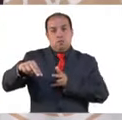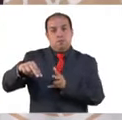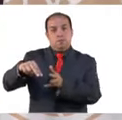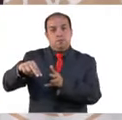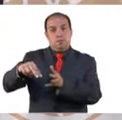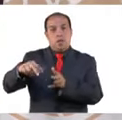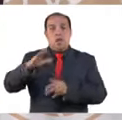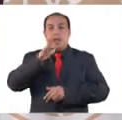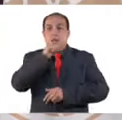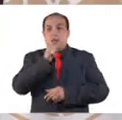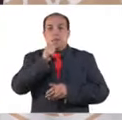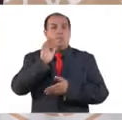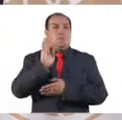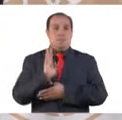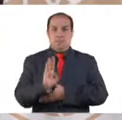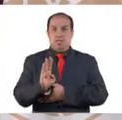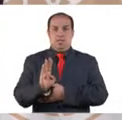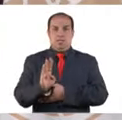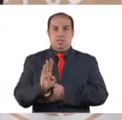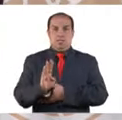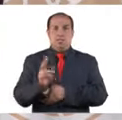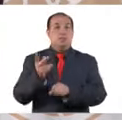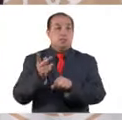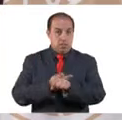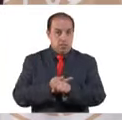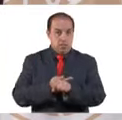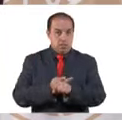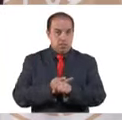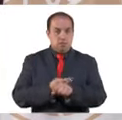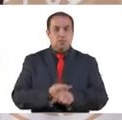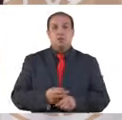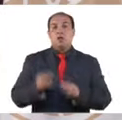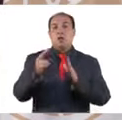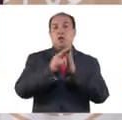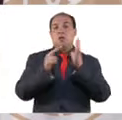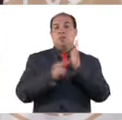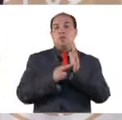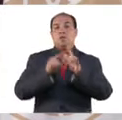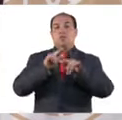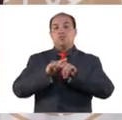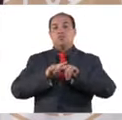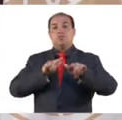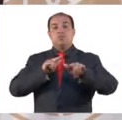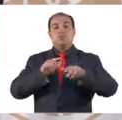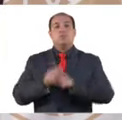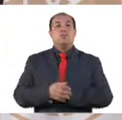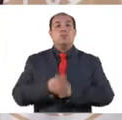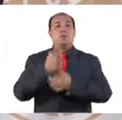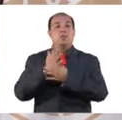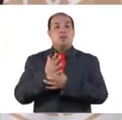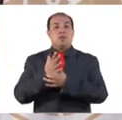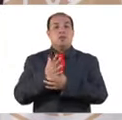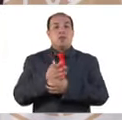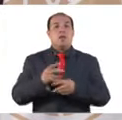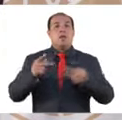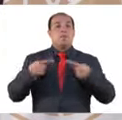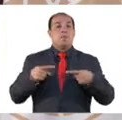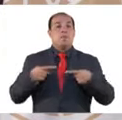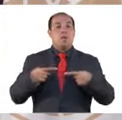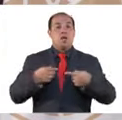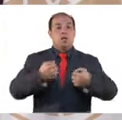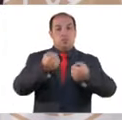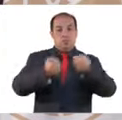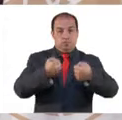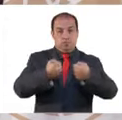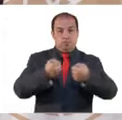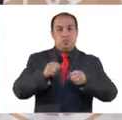darle tan solo unos ejemplos. Entonces sí, evidentemente el reglamento de tránsito dice que los automovilistas y motociclistas no deben de invadir las ciclovías. La